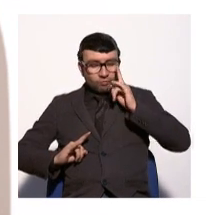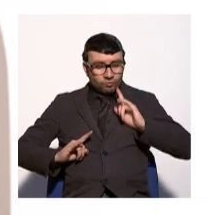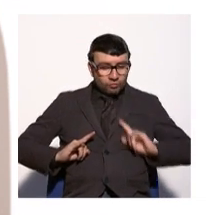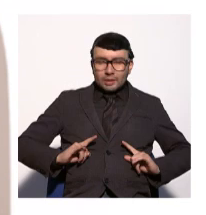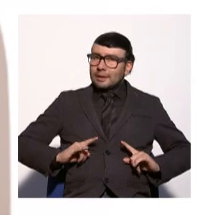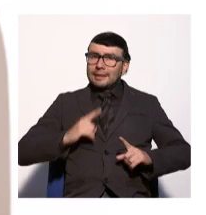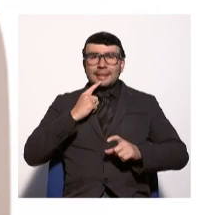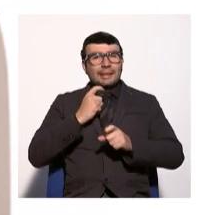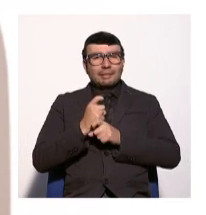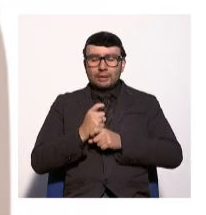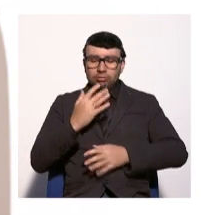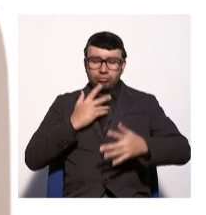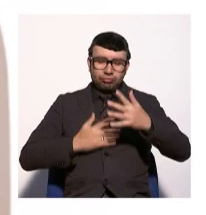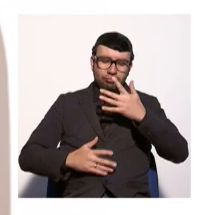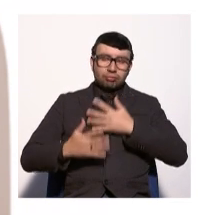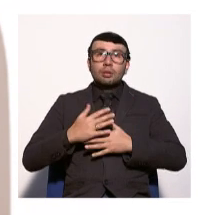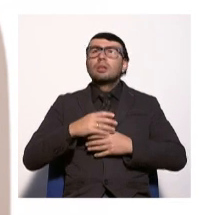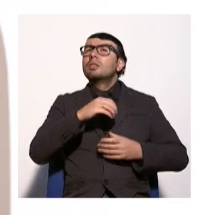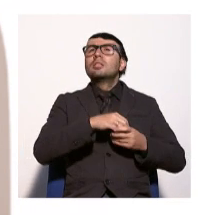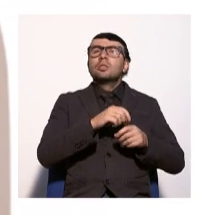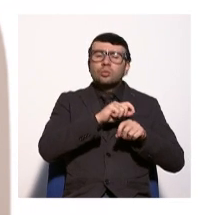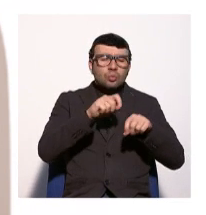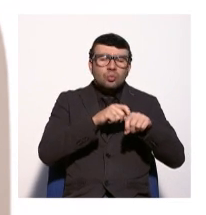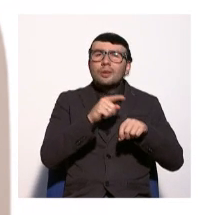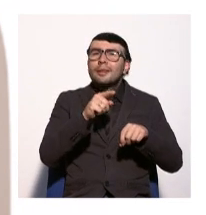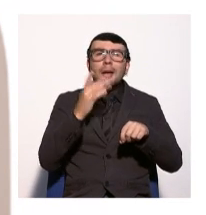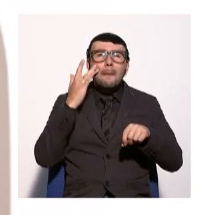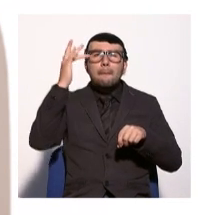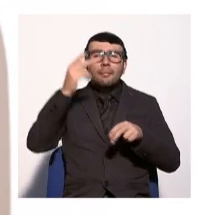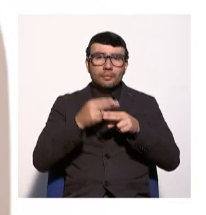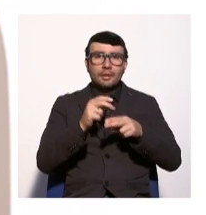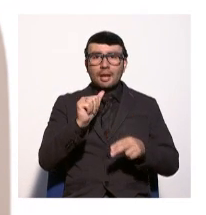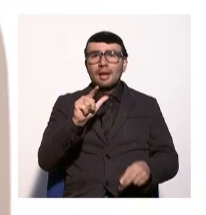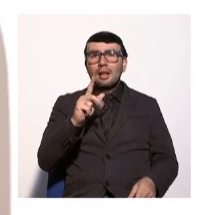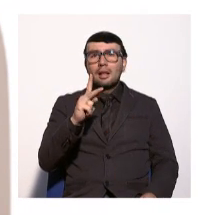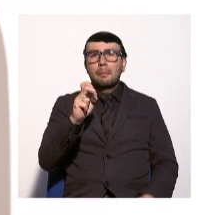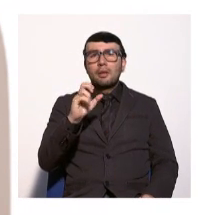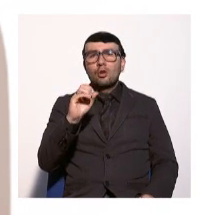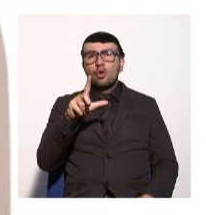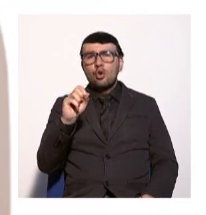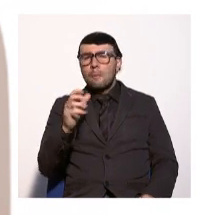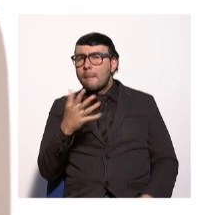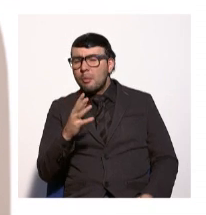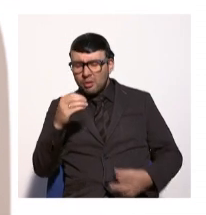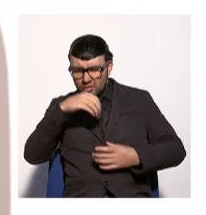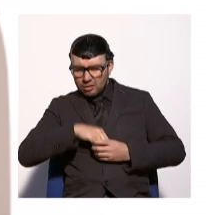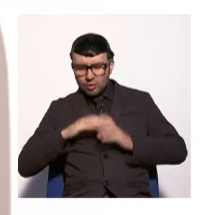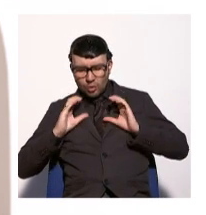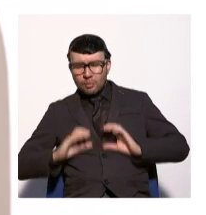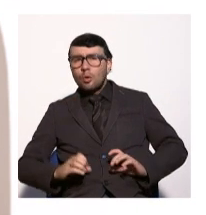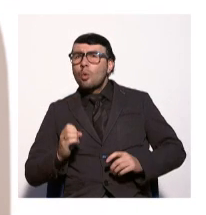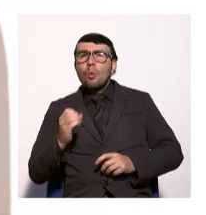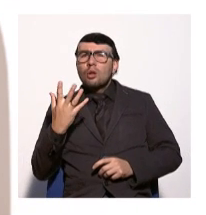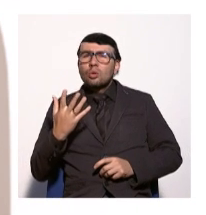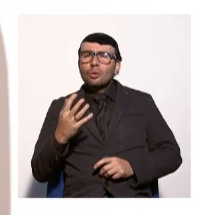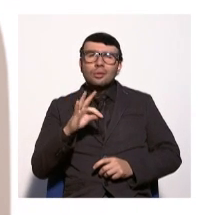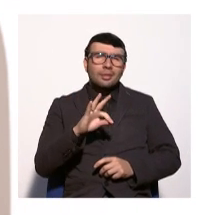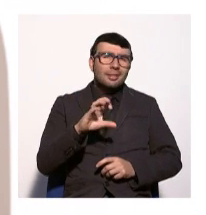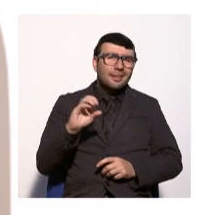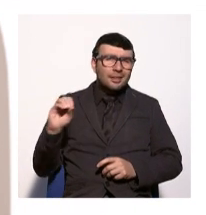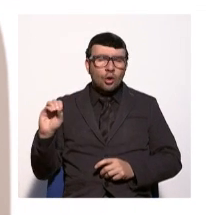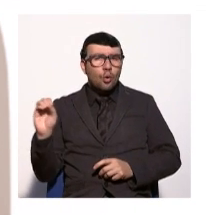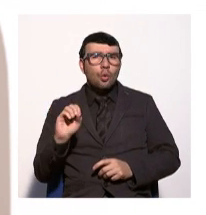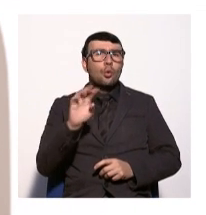final esto se llama alvéolo nosotros tenemos un promedio de 300 a 400